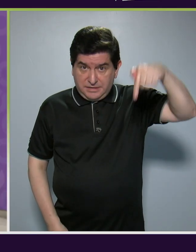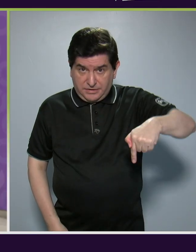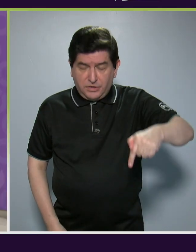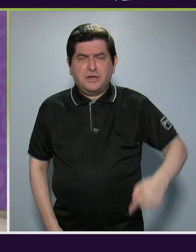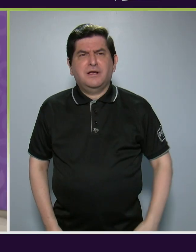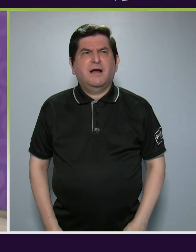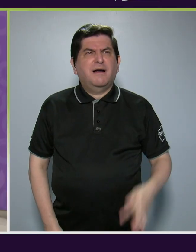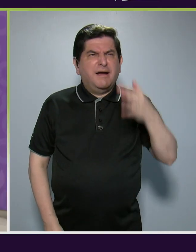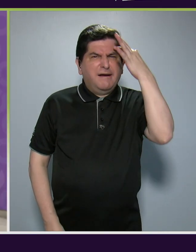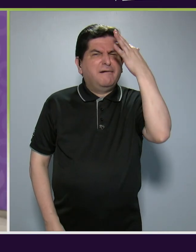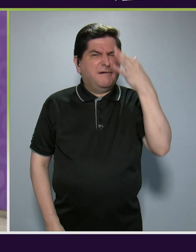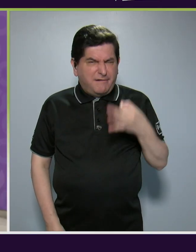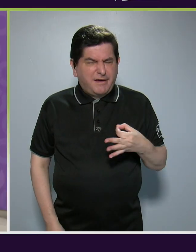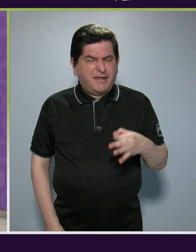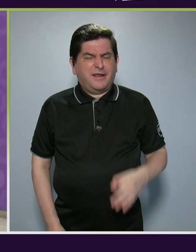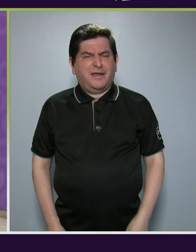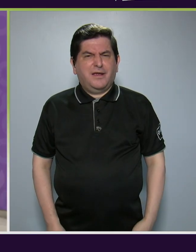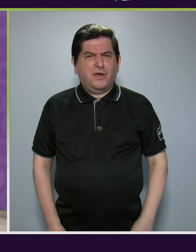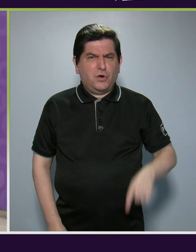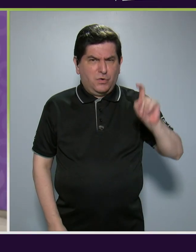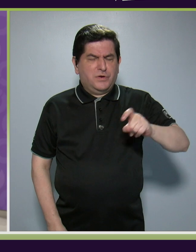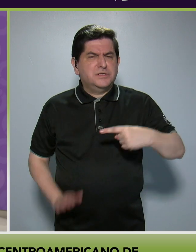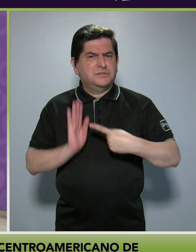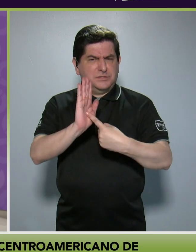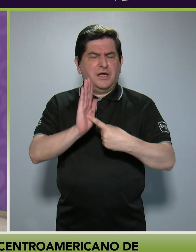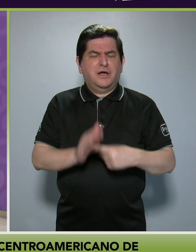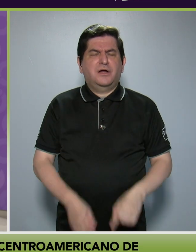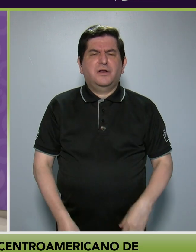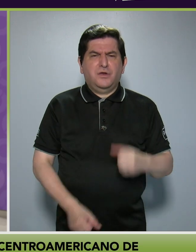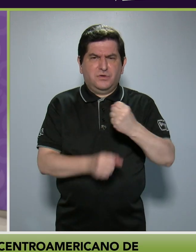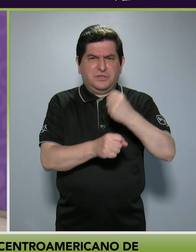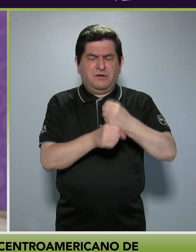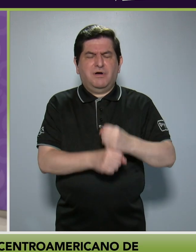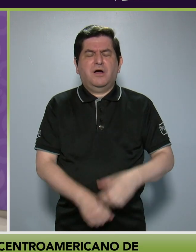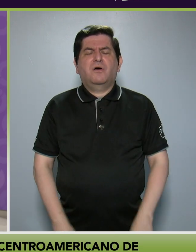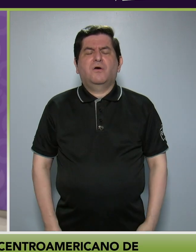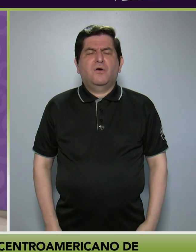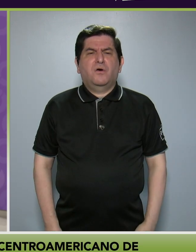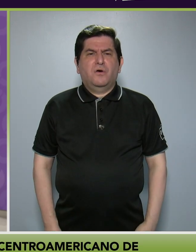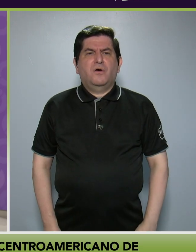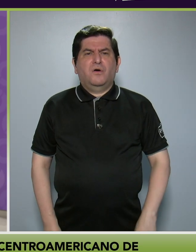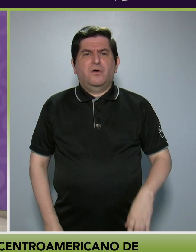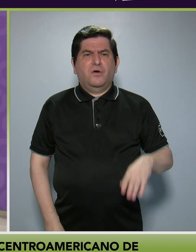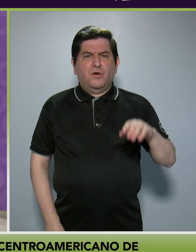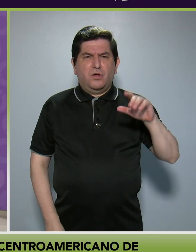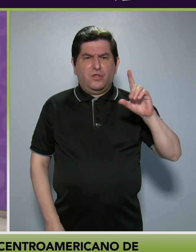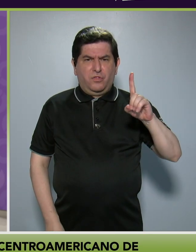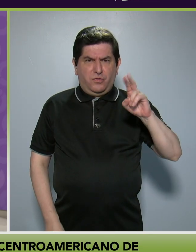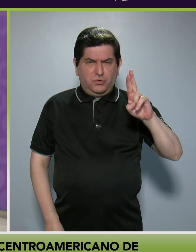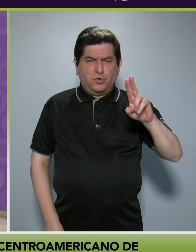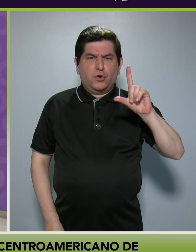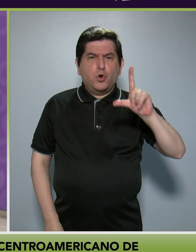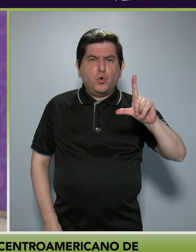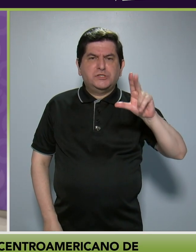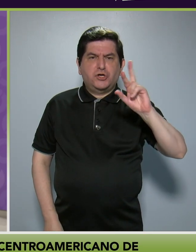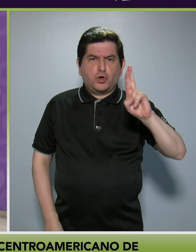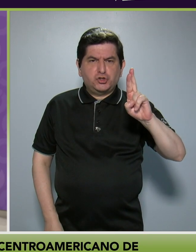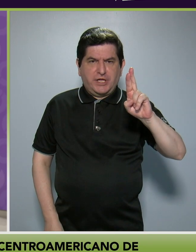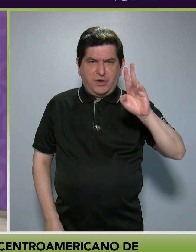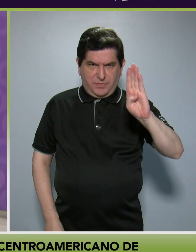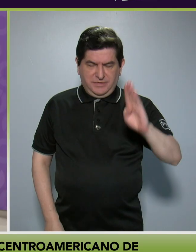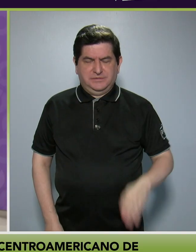creo que tenemos que destacar la labor del doctor Luis Rosero Bisbee, ¿verdad? Como uno de los